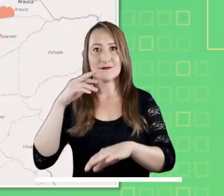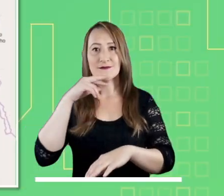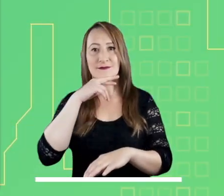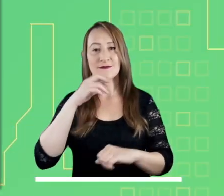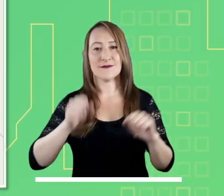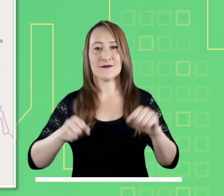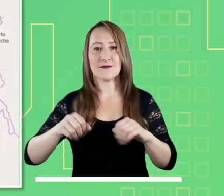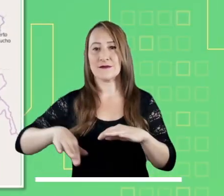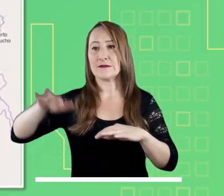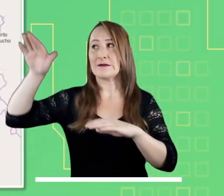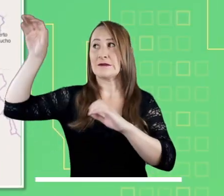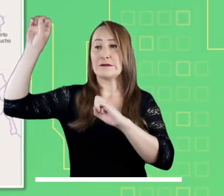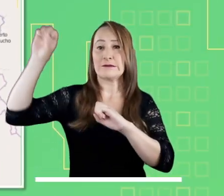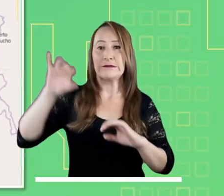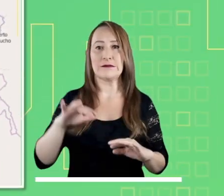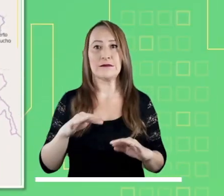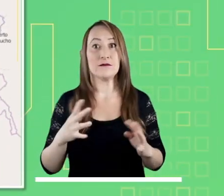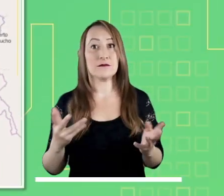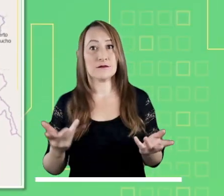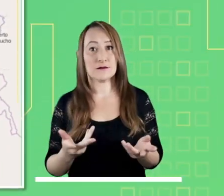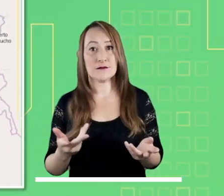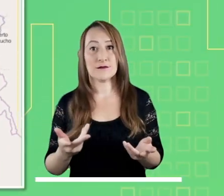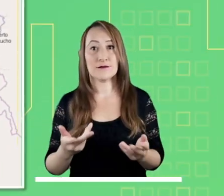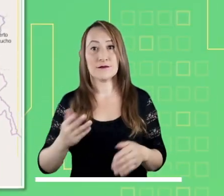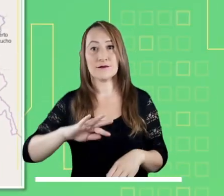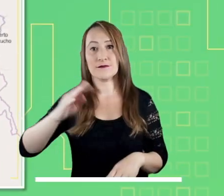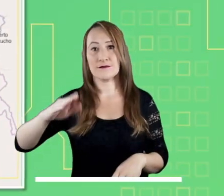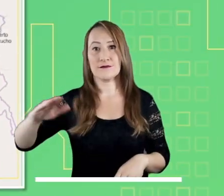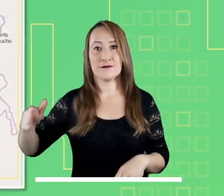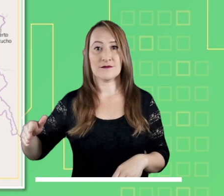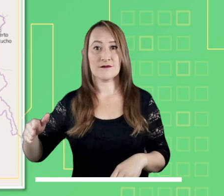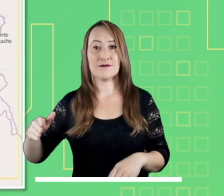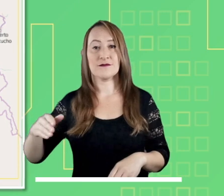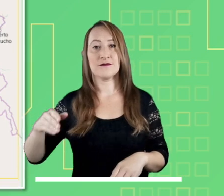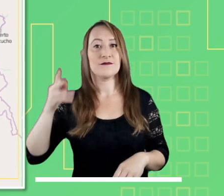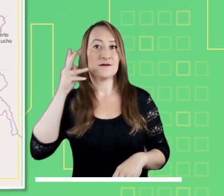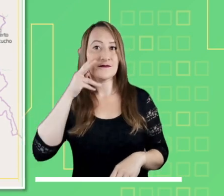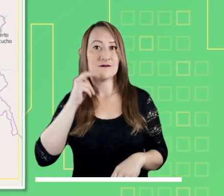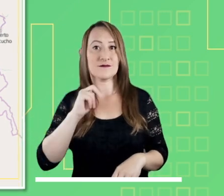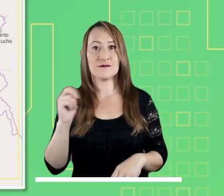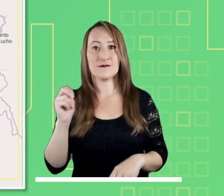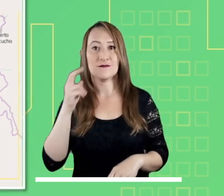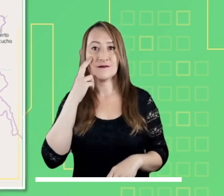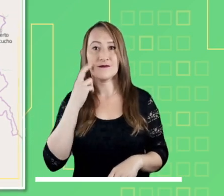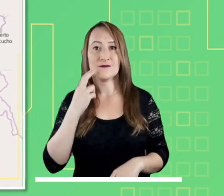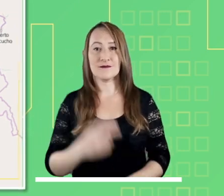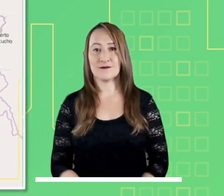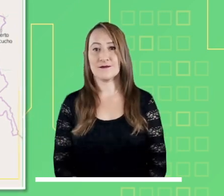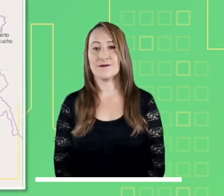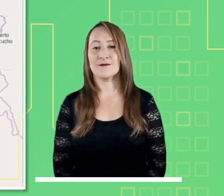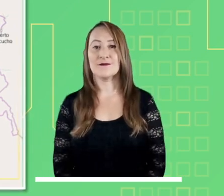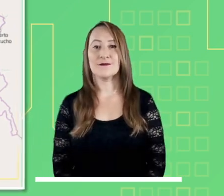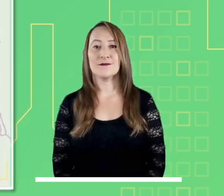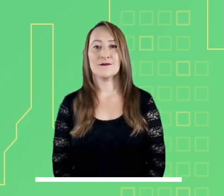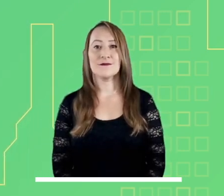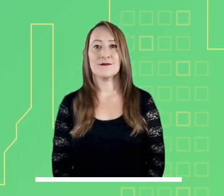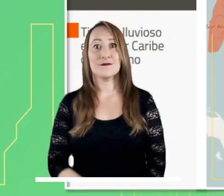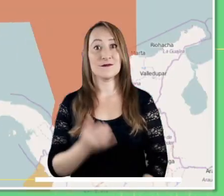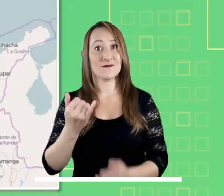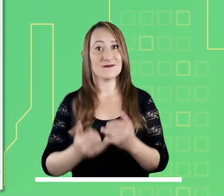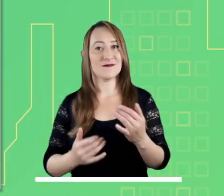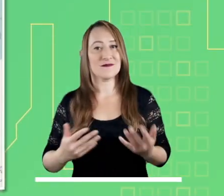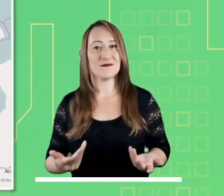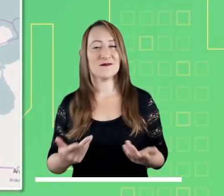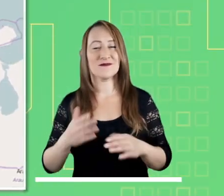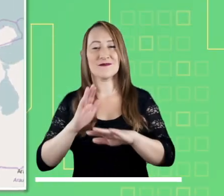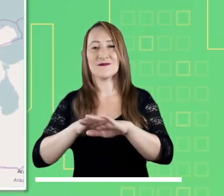y Boyacá. Alerta roja por probabilidad de deslizamientos de tierra en zonas inestables de Antioquia, norte de Santander